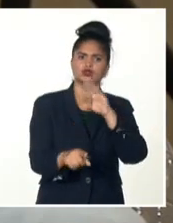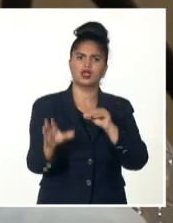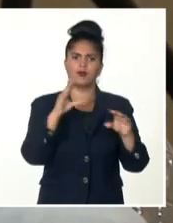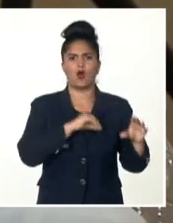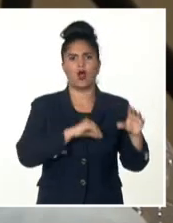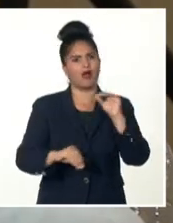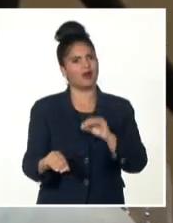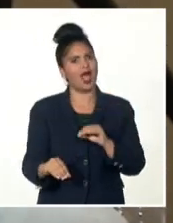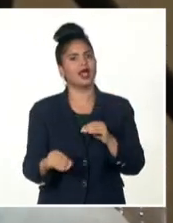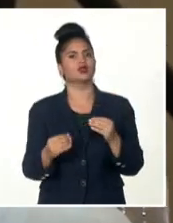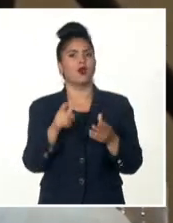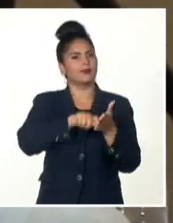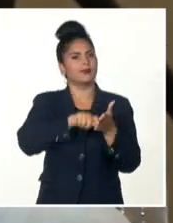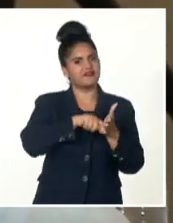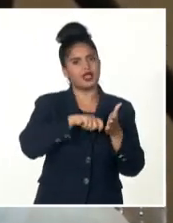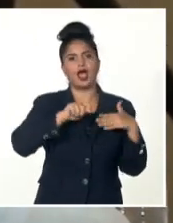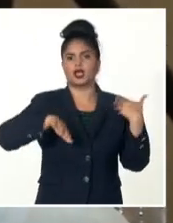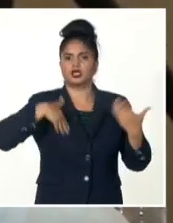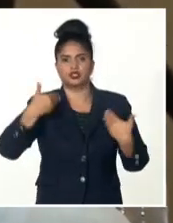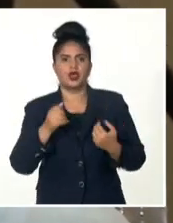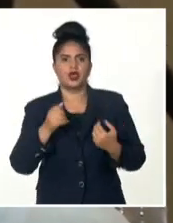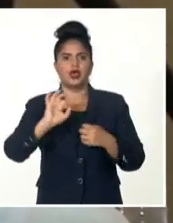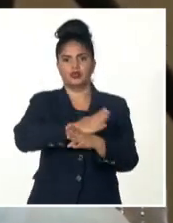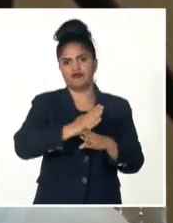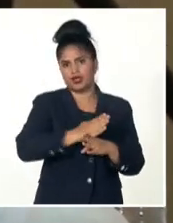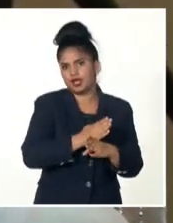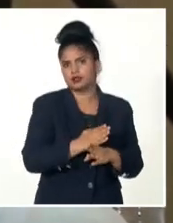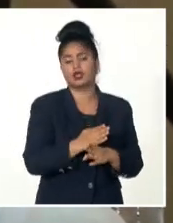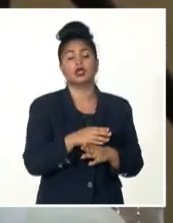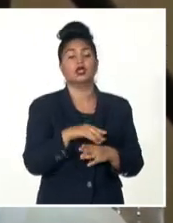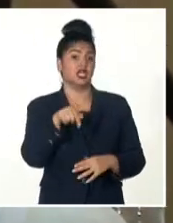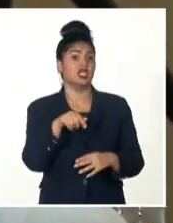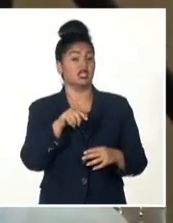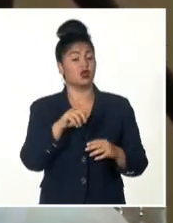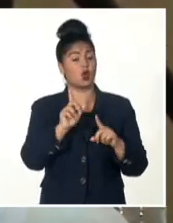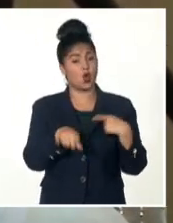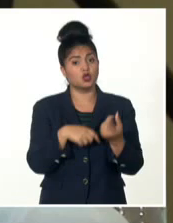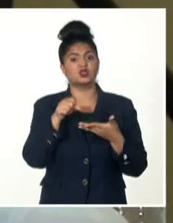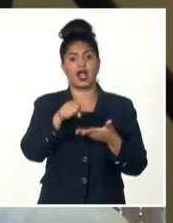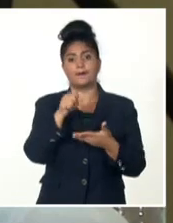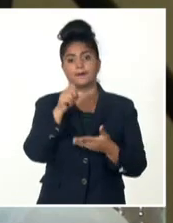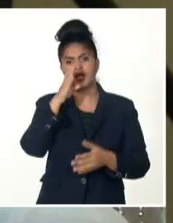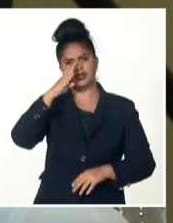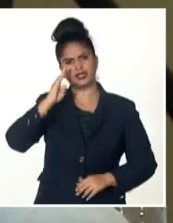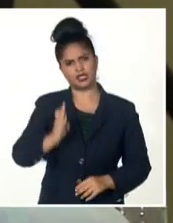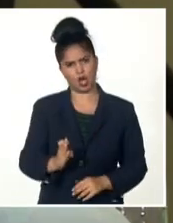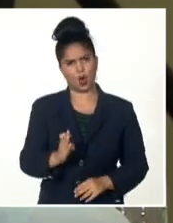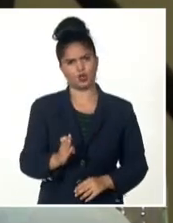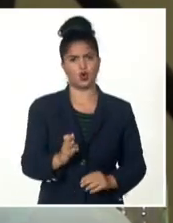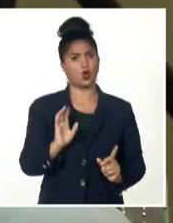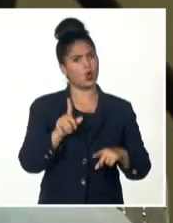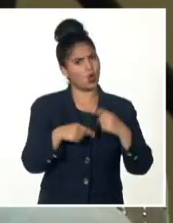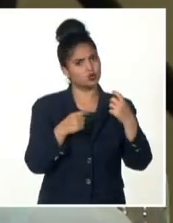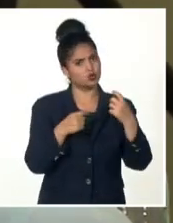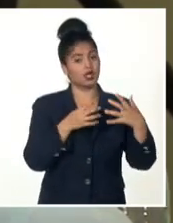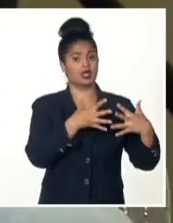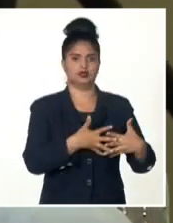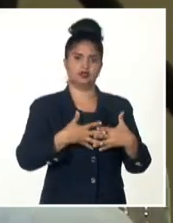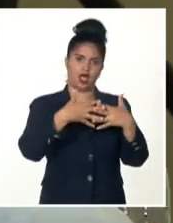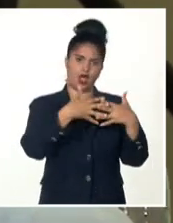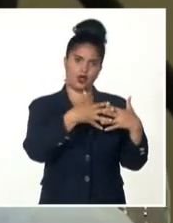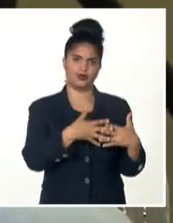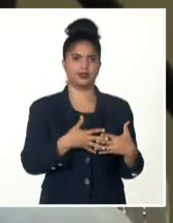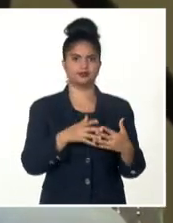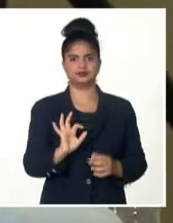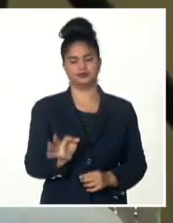campañas subversivas y estabilizadoras de odio y desinformación que atenten contra la imagen